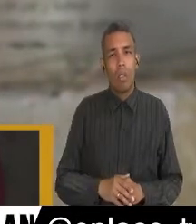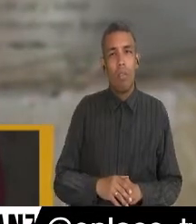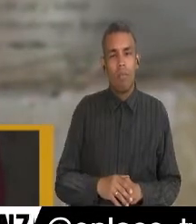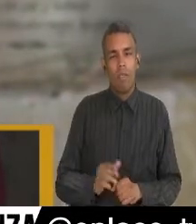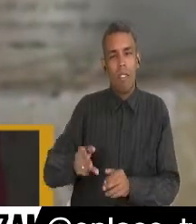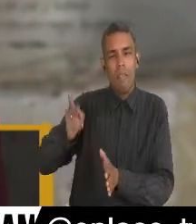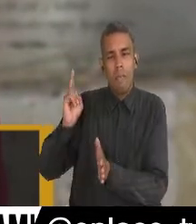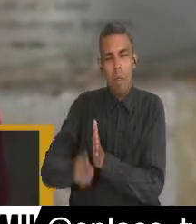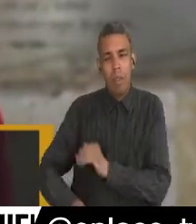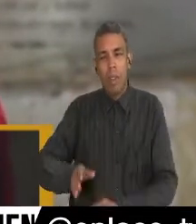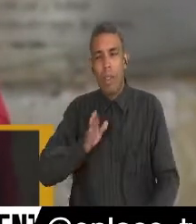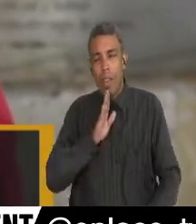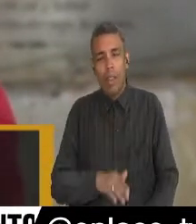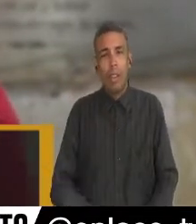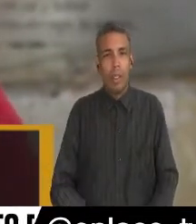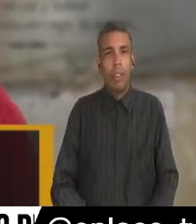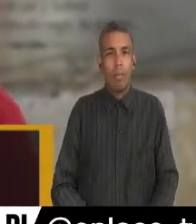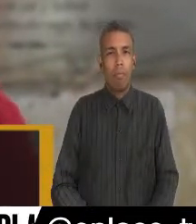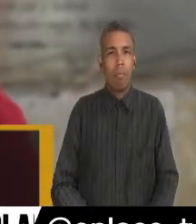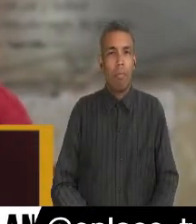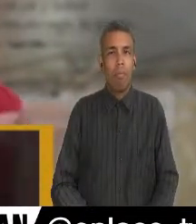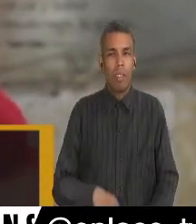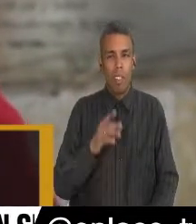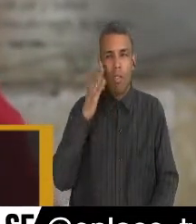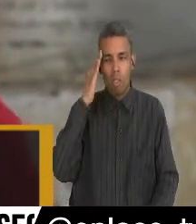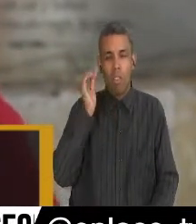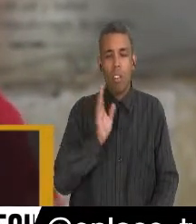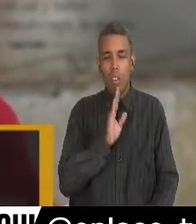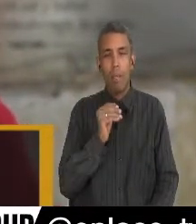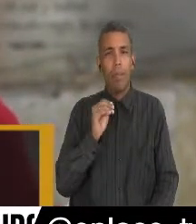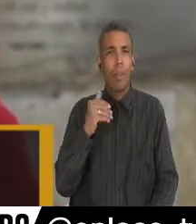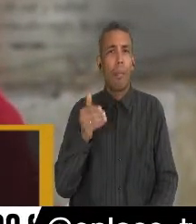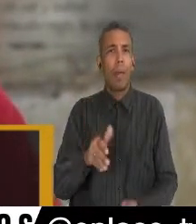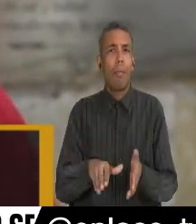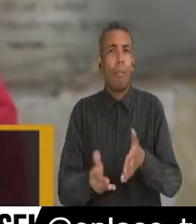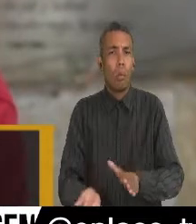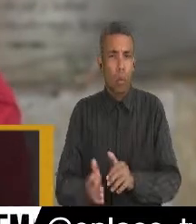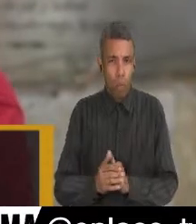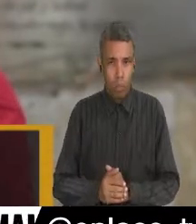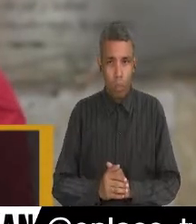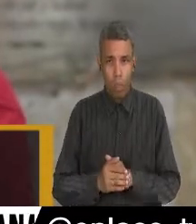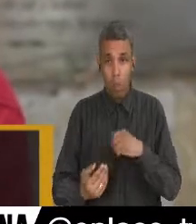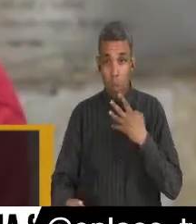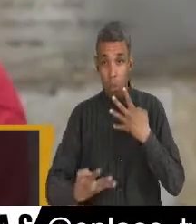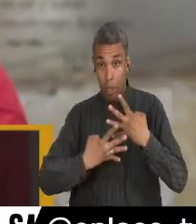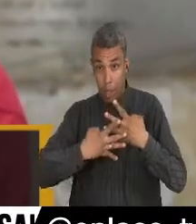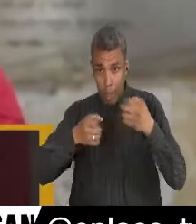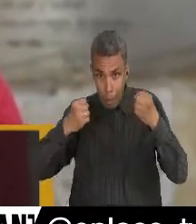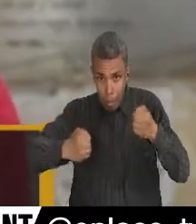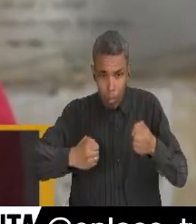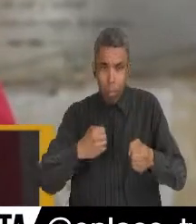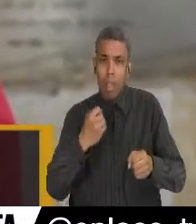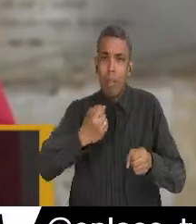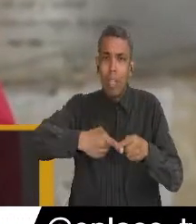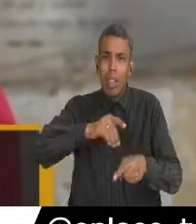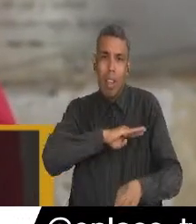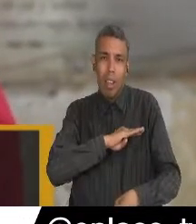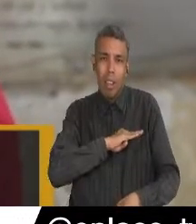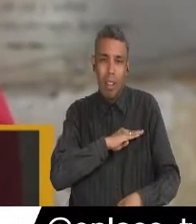Un exalcalde que todavía insiste en su inocencia. Un funcionario